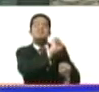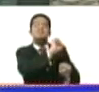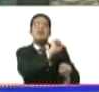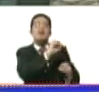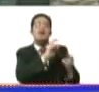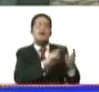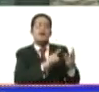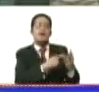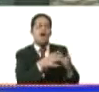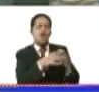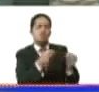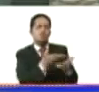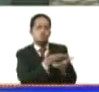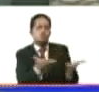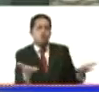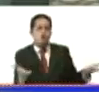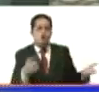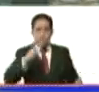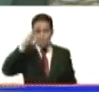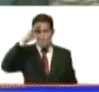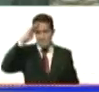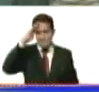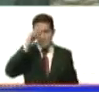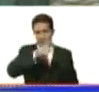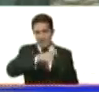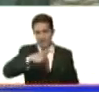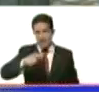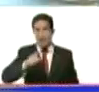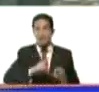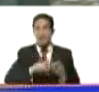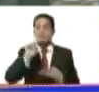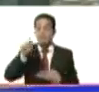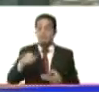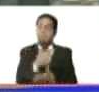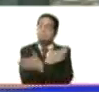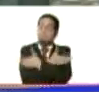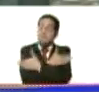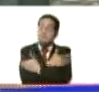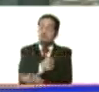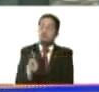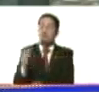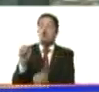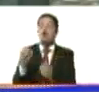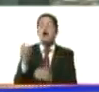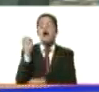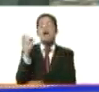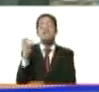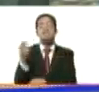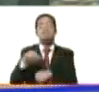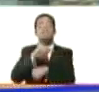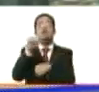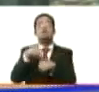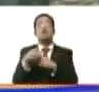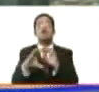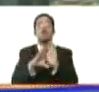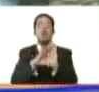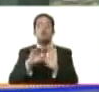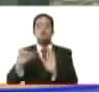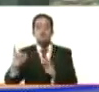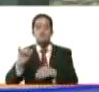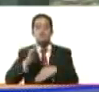toda la Fuerza Armada Nacional Bolivariana y a la Asamblea Nacional Constituyente por la